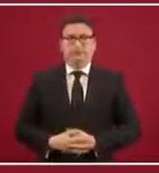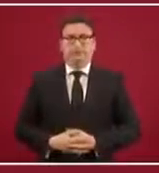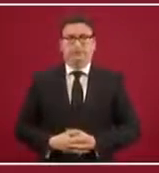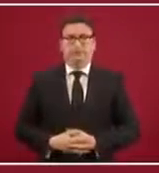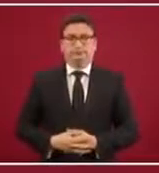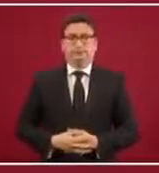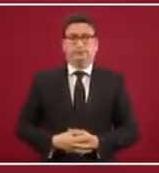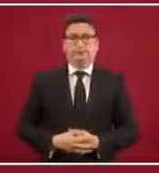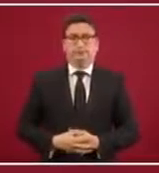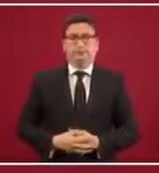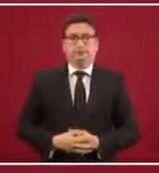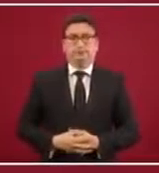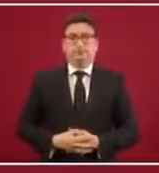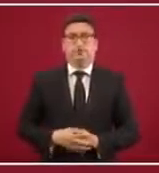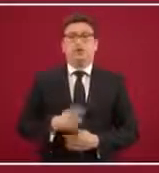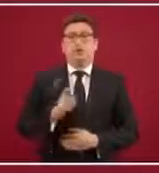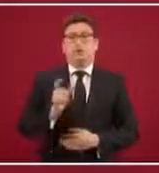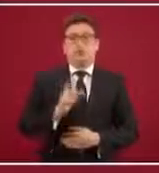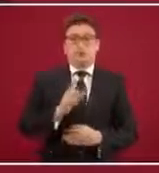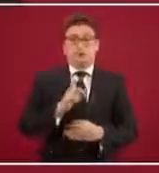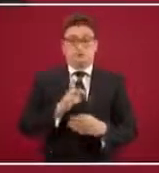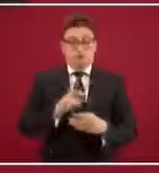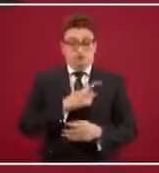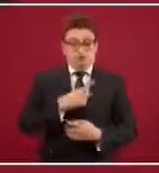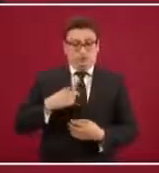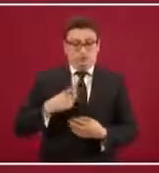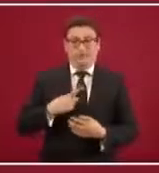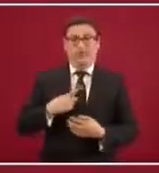que se convirtieron las deudas